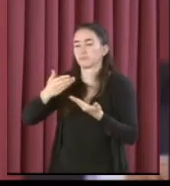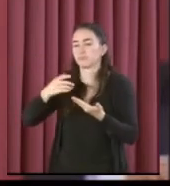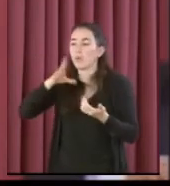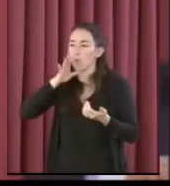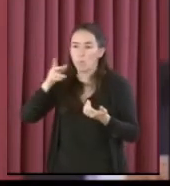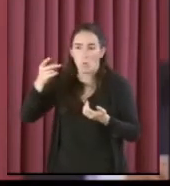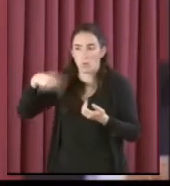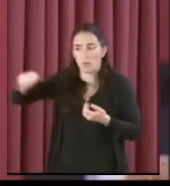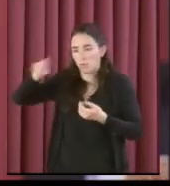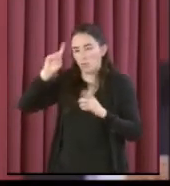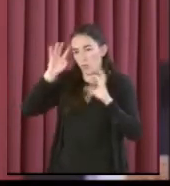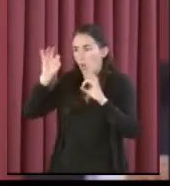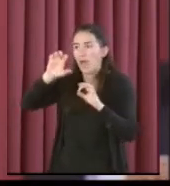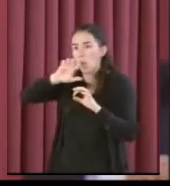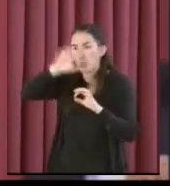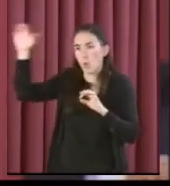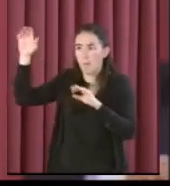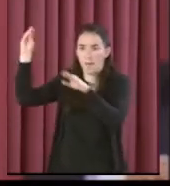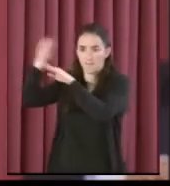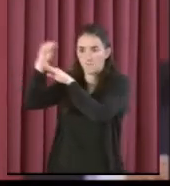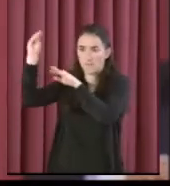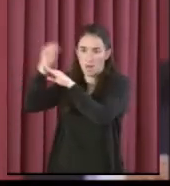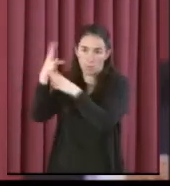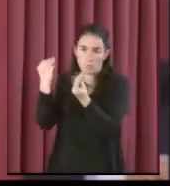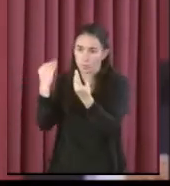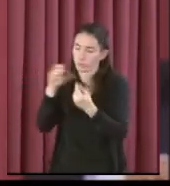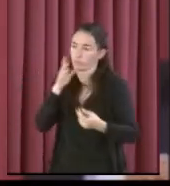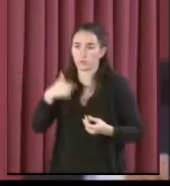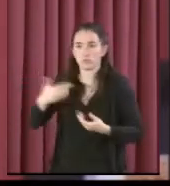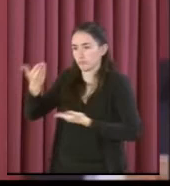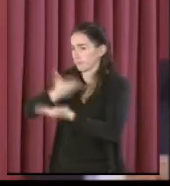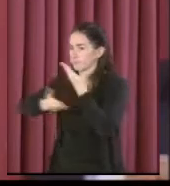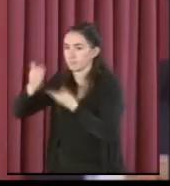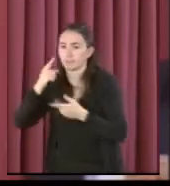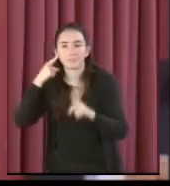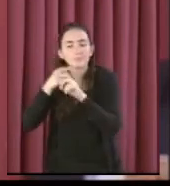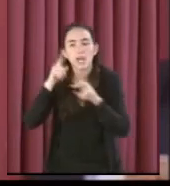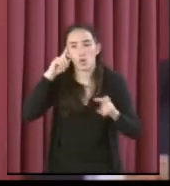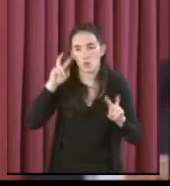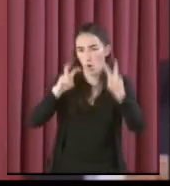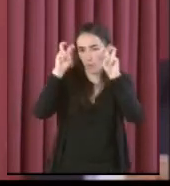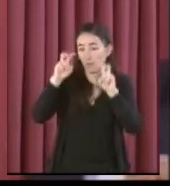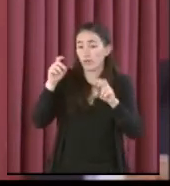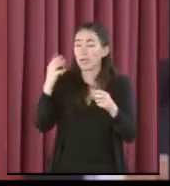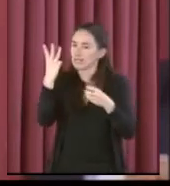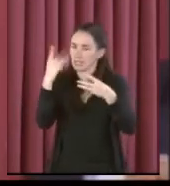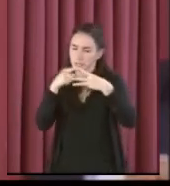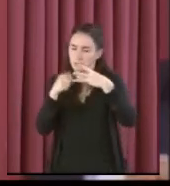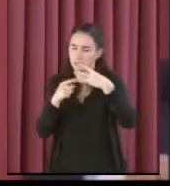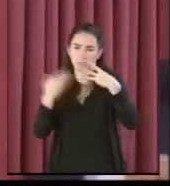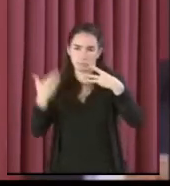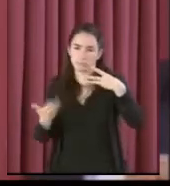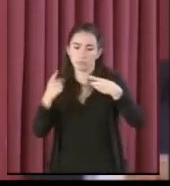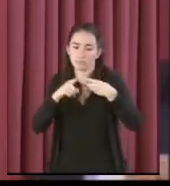mayor parte de la inversión europea en materia de innovación, incide en tres cuestiones determinantes. La primera de ellas, la mejora